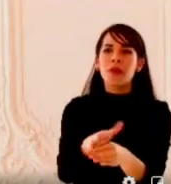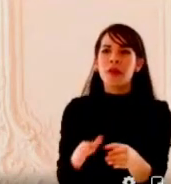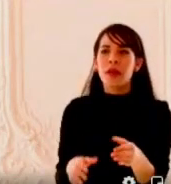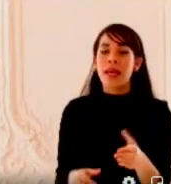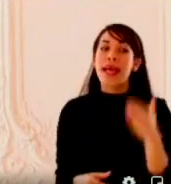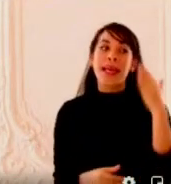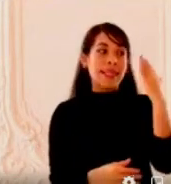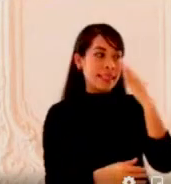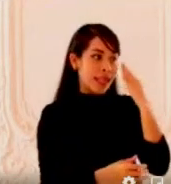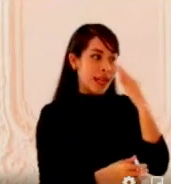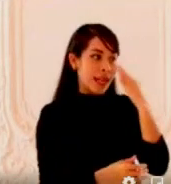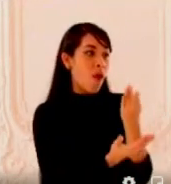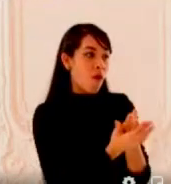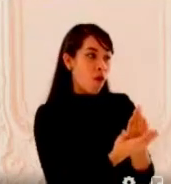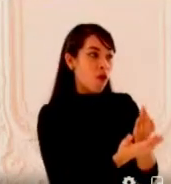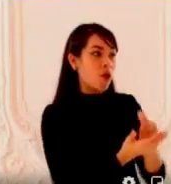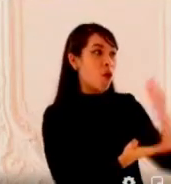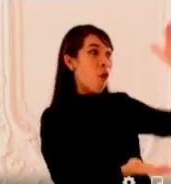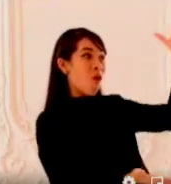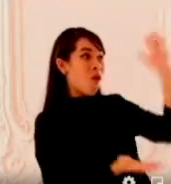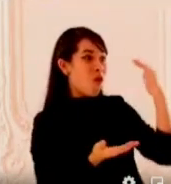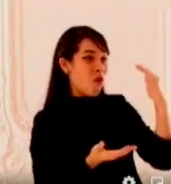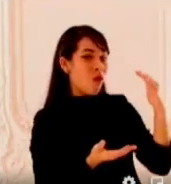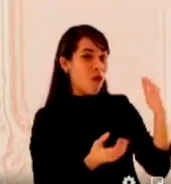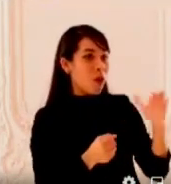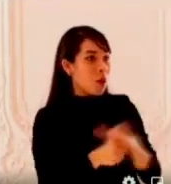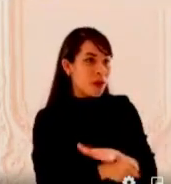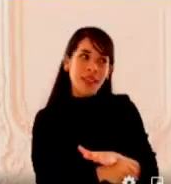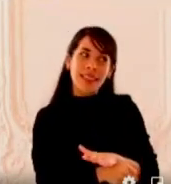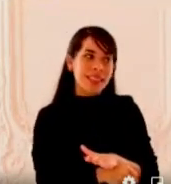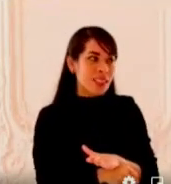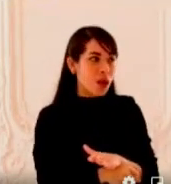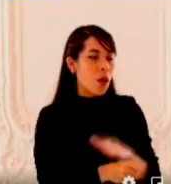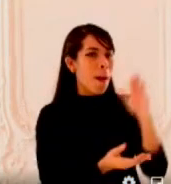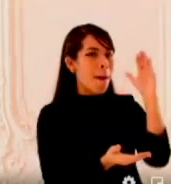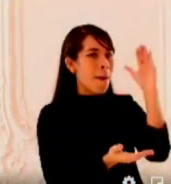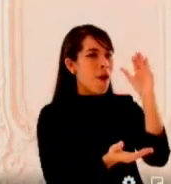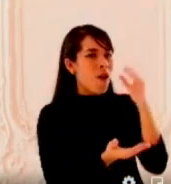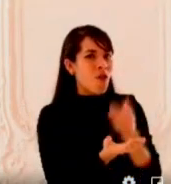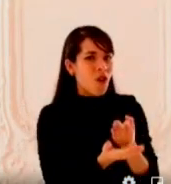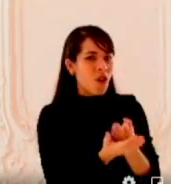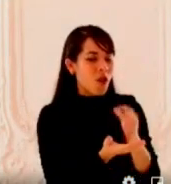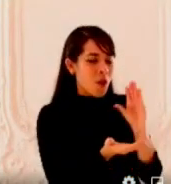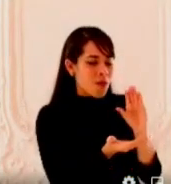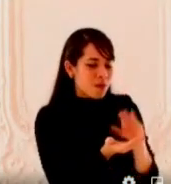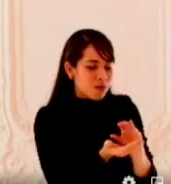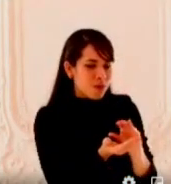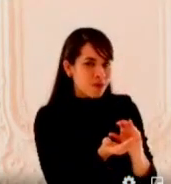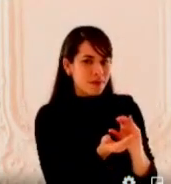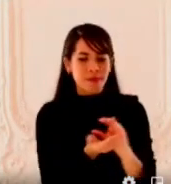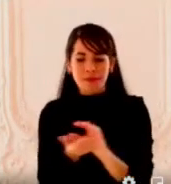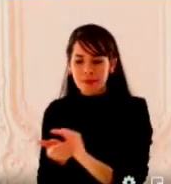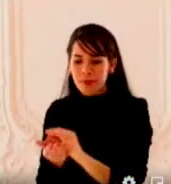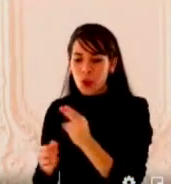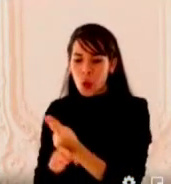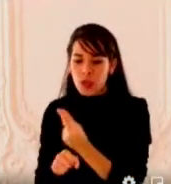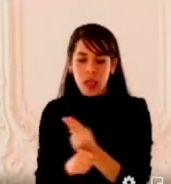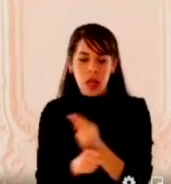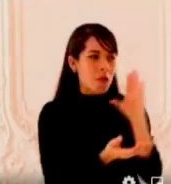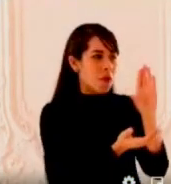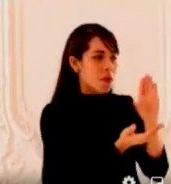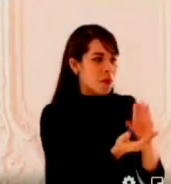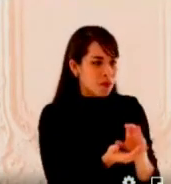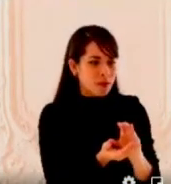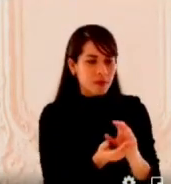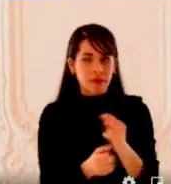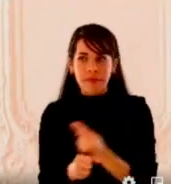llegaron de momento. Al día de hoy, no todos los fondos necesarios para la reconstrucción de todos los incidentes ocasionados por el huracán